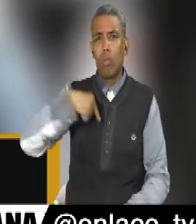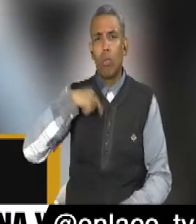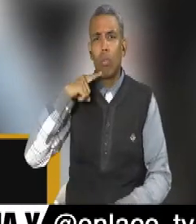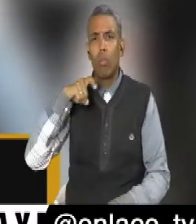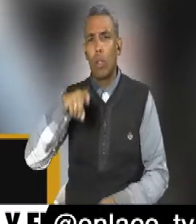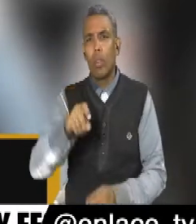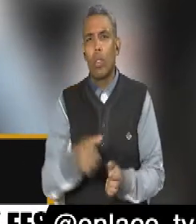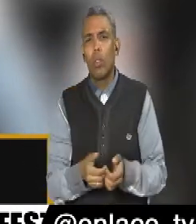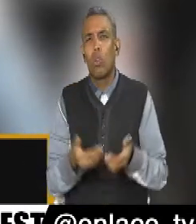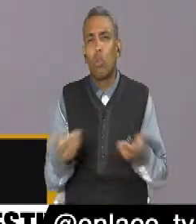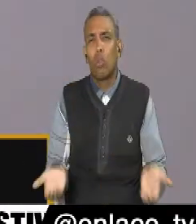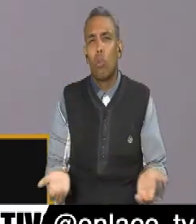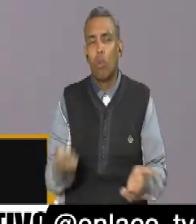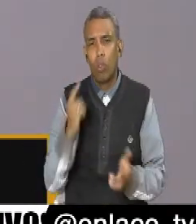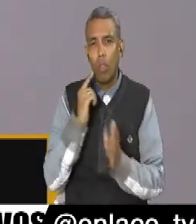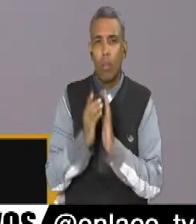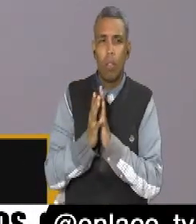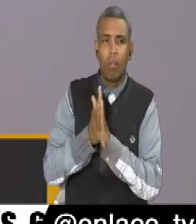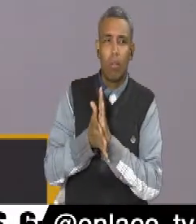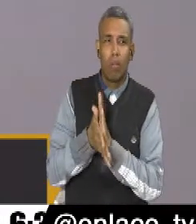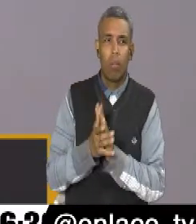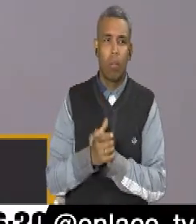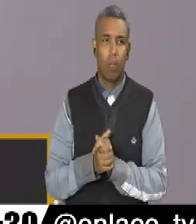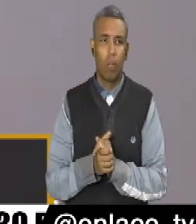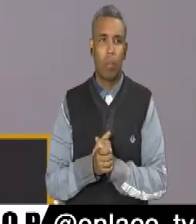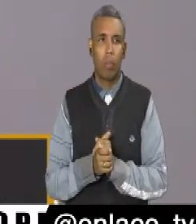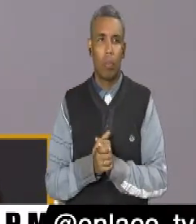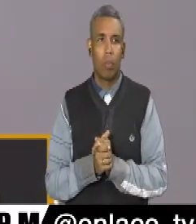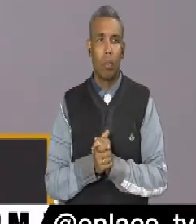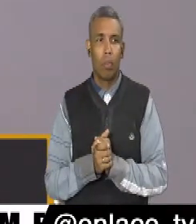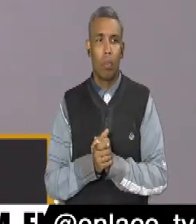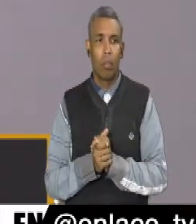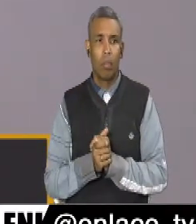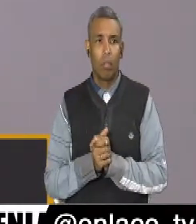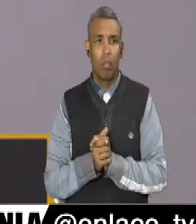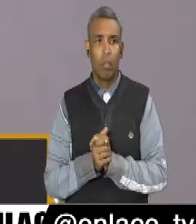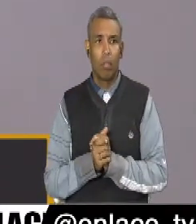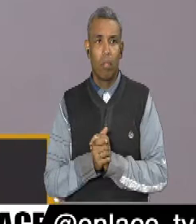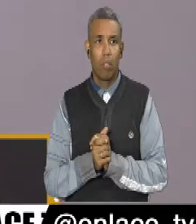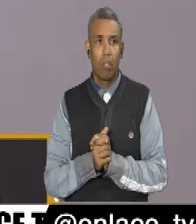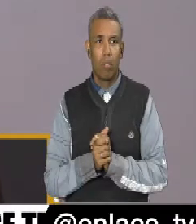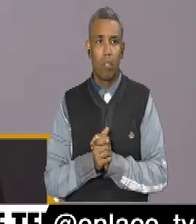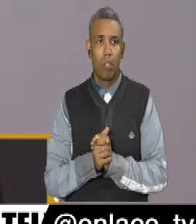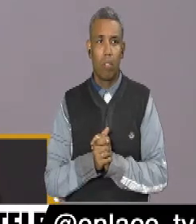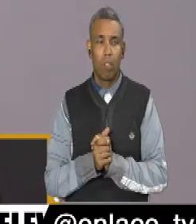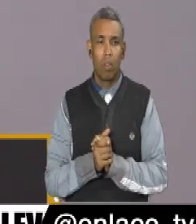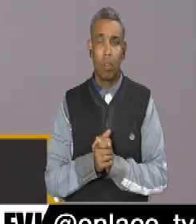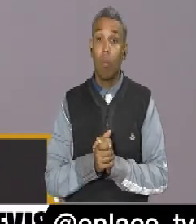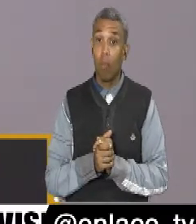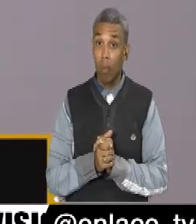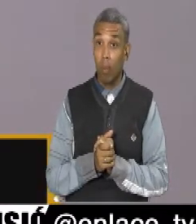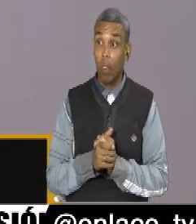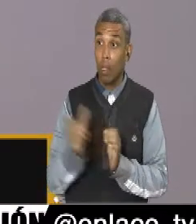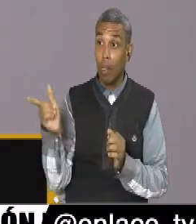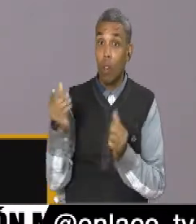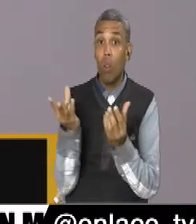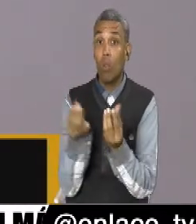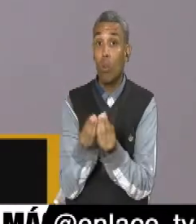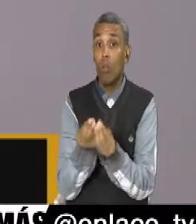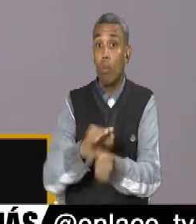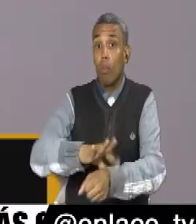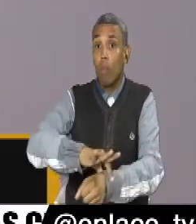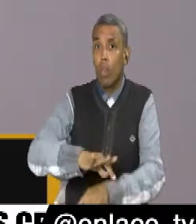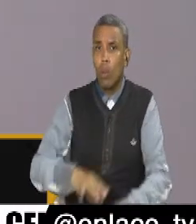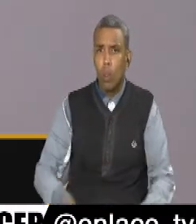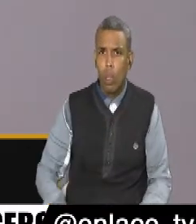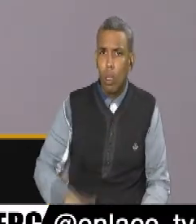fue donde me desperté y me dijeron que había sido muy afortunada porque se habían